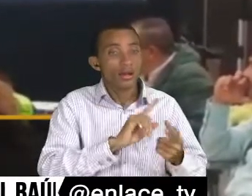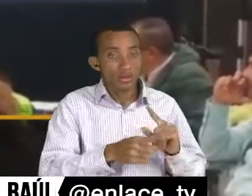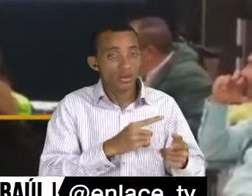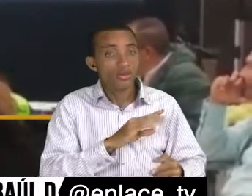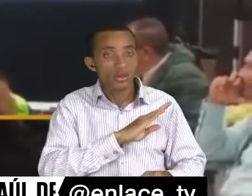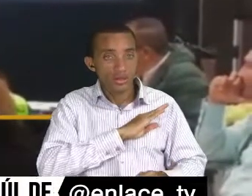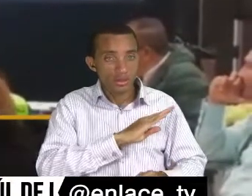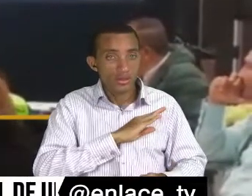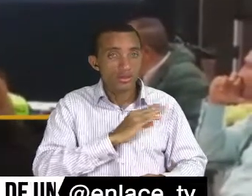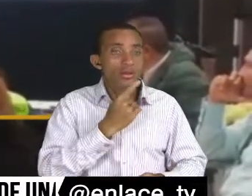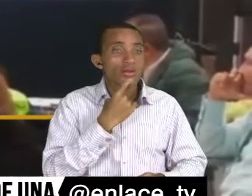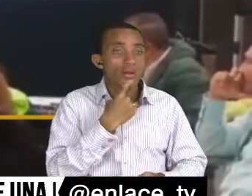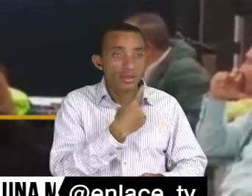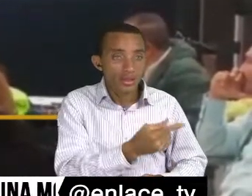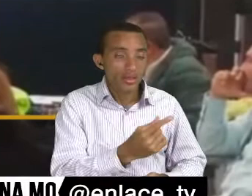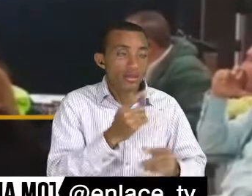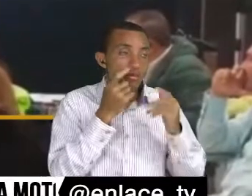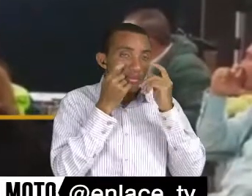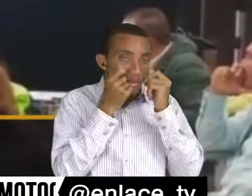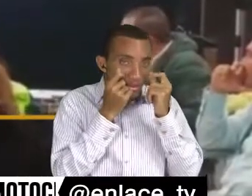pido, yo le pedí,